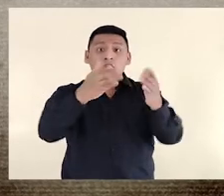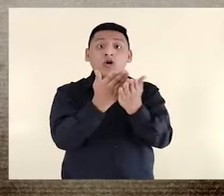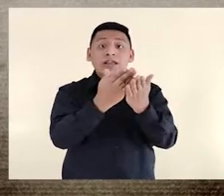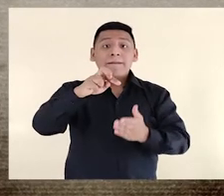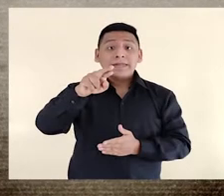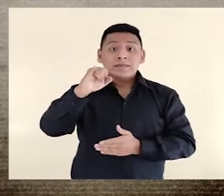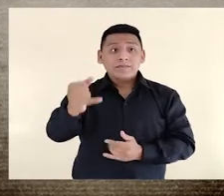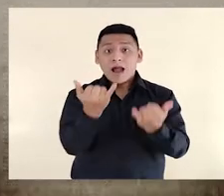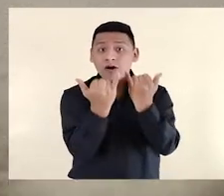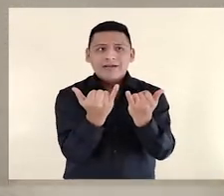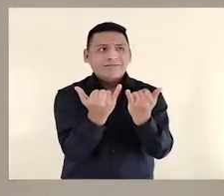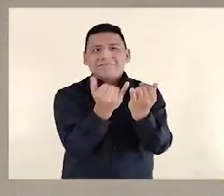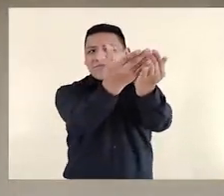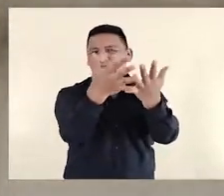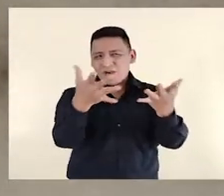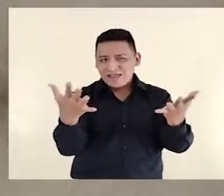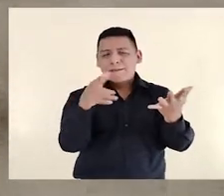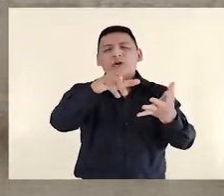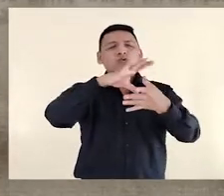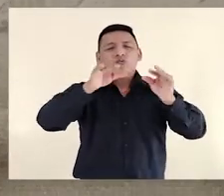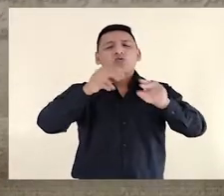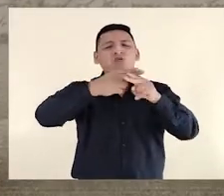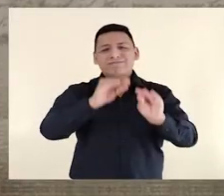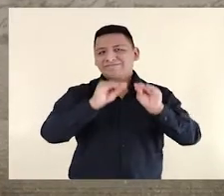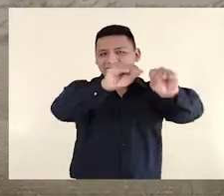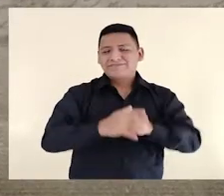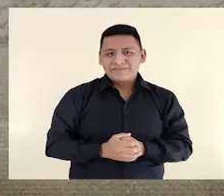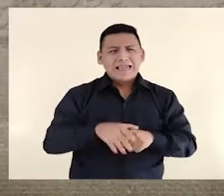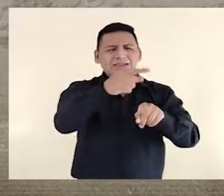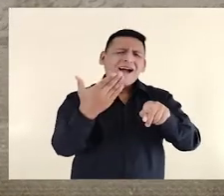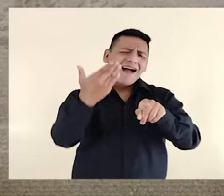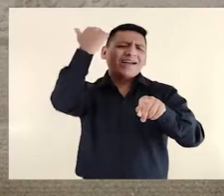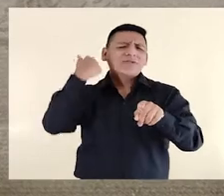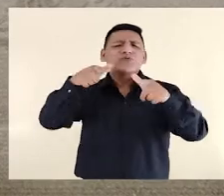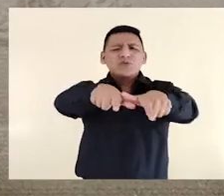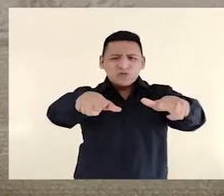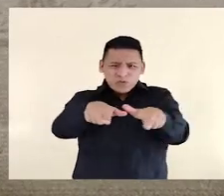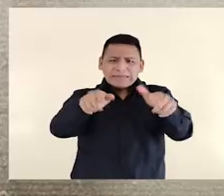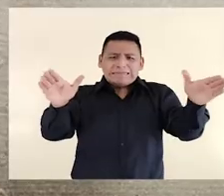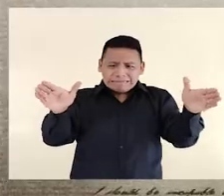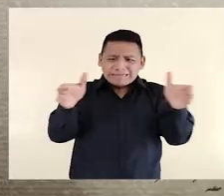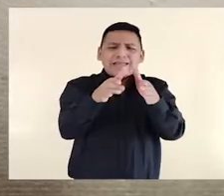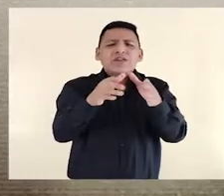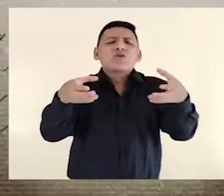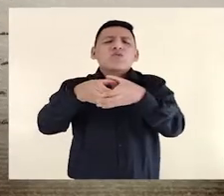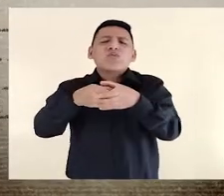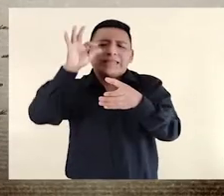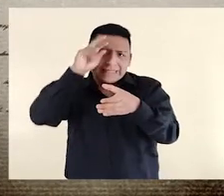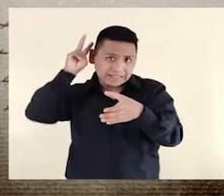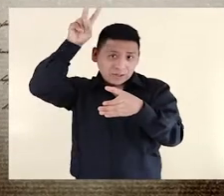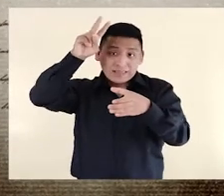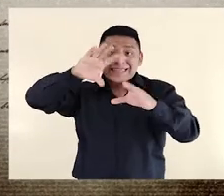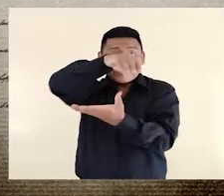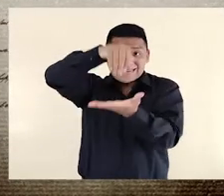local, que cuyo Colegio del Príncipe no existe ningún vestigio más que lugar. Este era un local que era parte de la reducción de indios